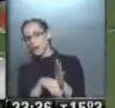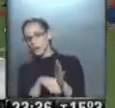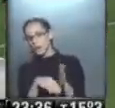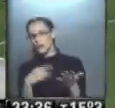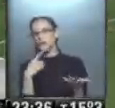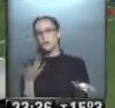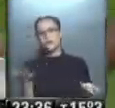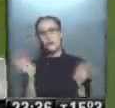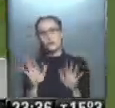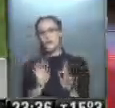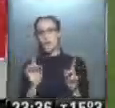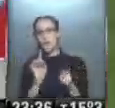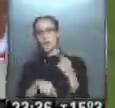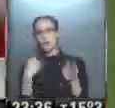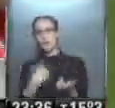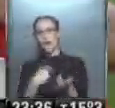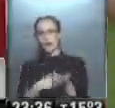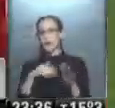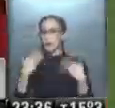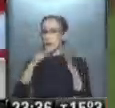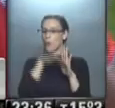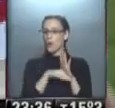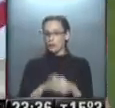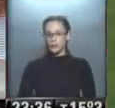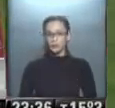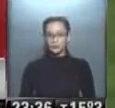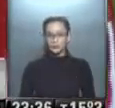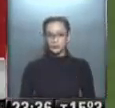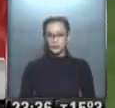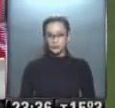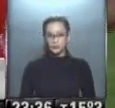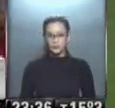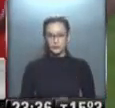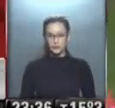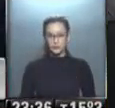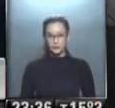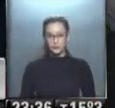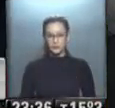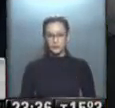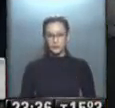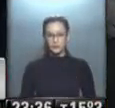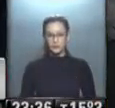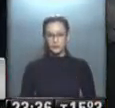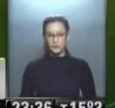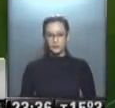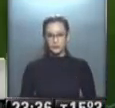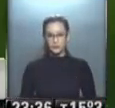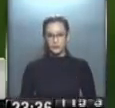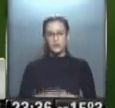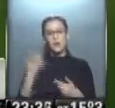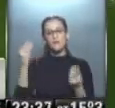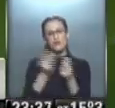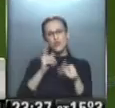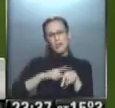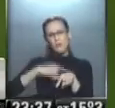parte no la pagás y te descuenta lo que todo está mal. No en este momento de la campaña Independiente, claro. Pero bueno. El problema es que pasó mucho tiempo. Igual es un